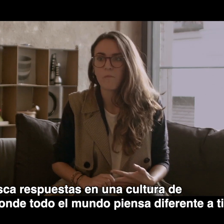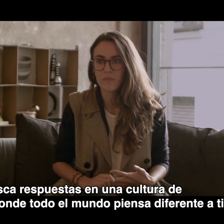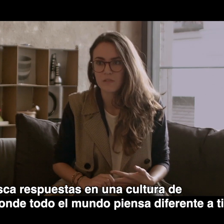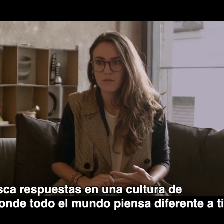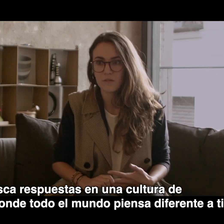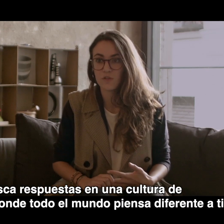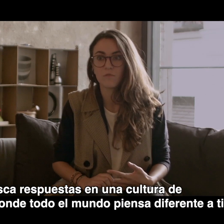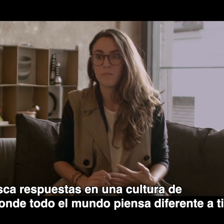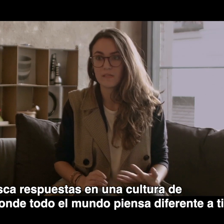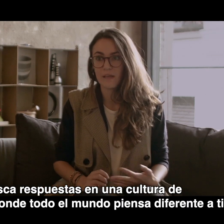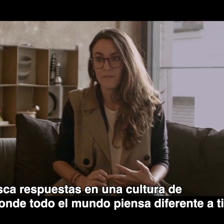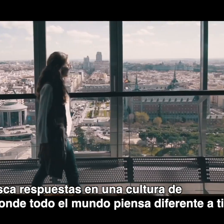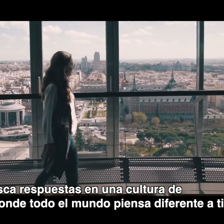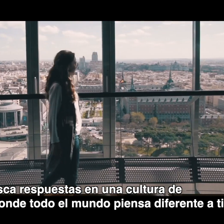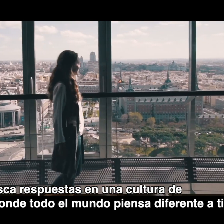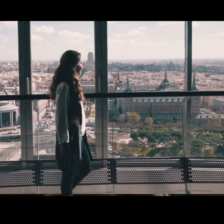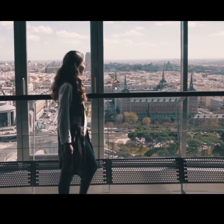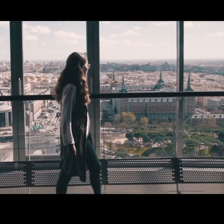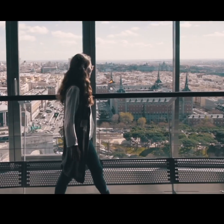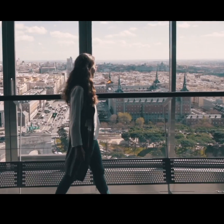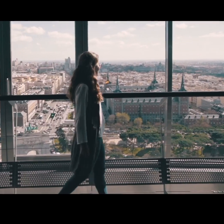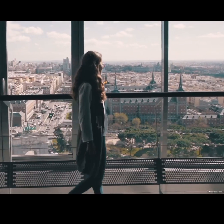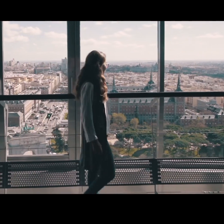de compromiso donde todo el mundo piensa diferente a ti.